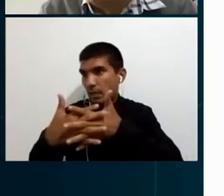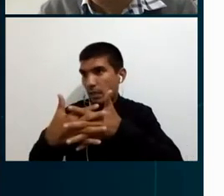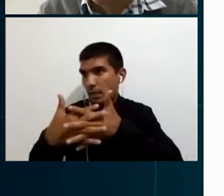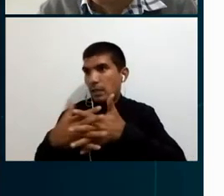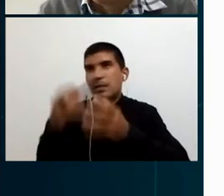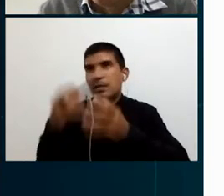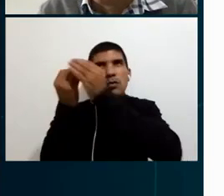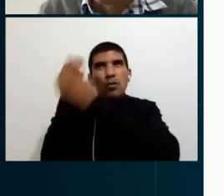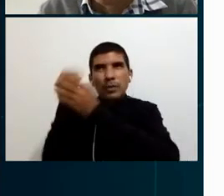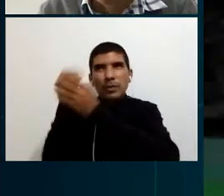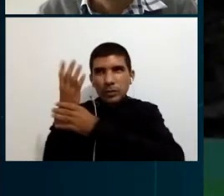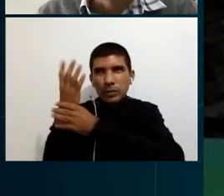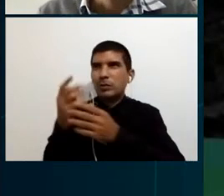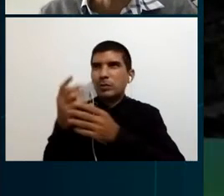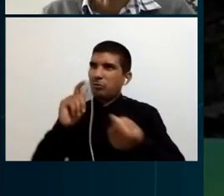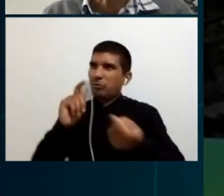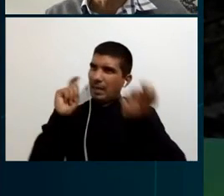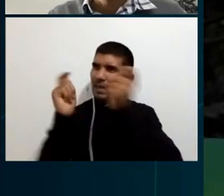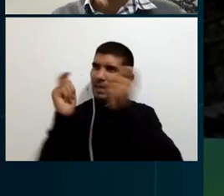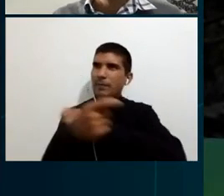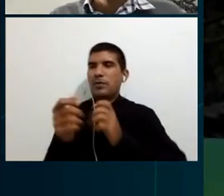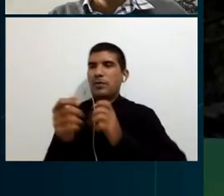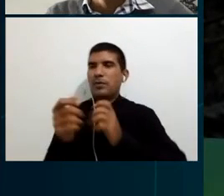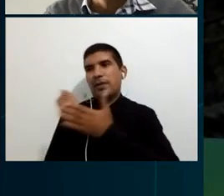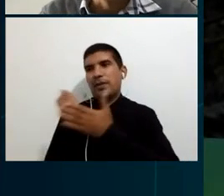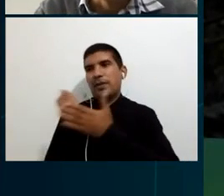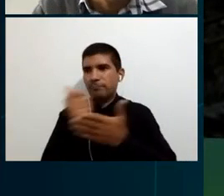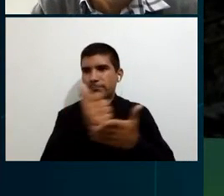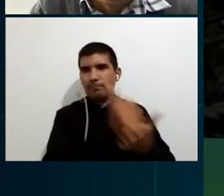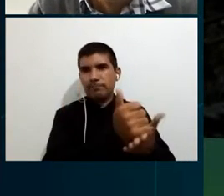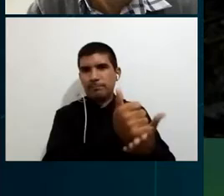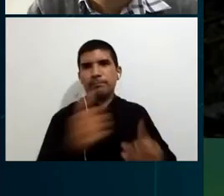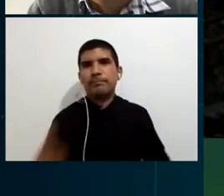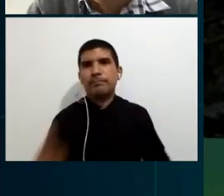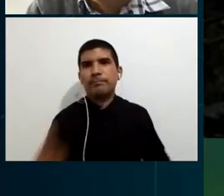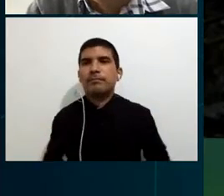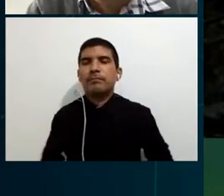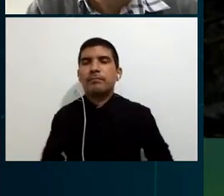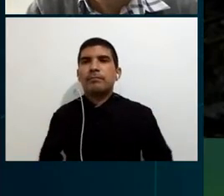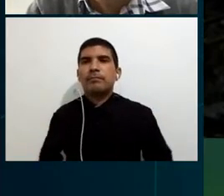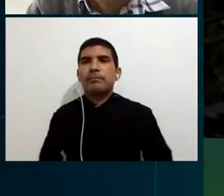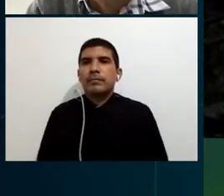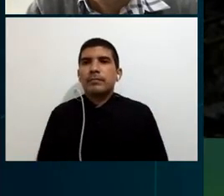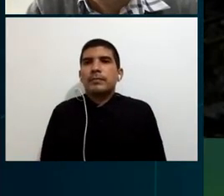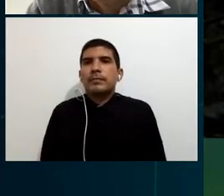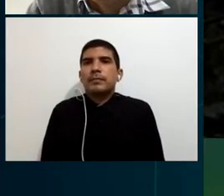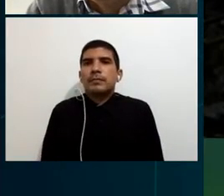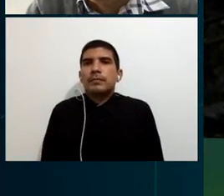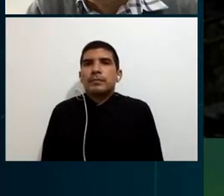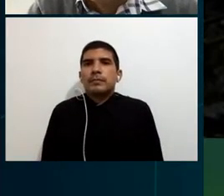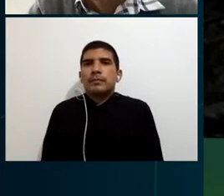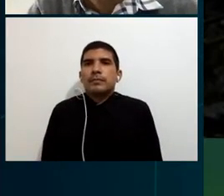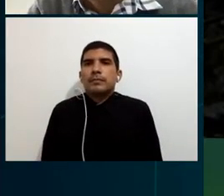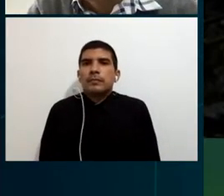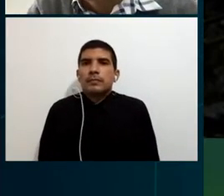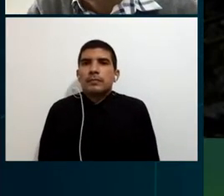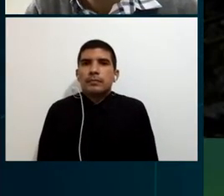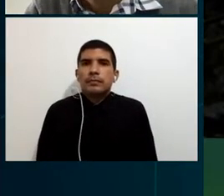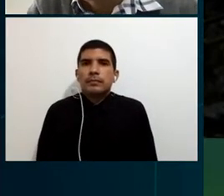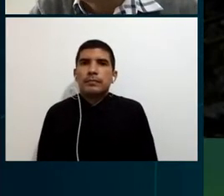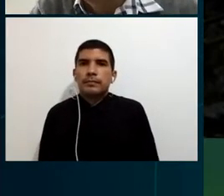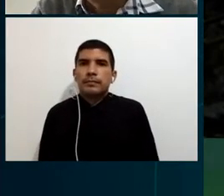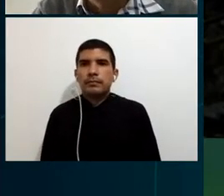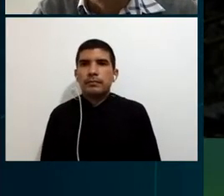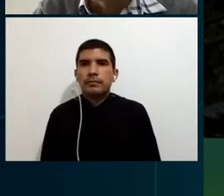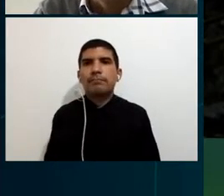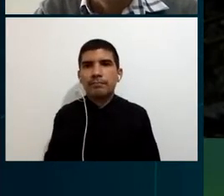es como el primer mensaje cortico. Entonces, la pregunta después de esta introducción es, ¿cuál es el problema que le queremos resolver al